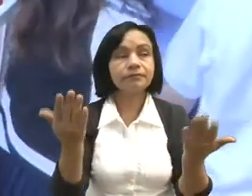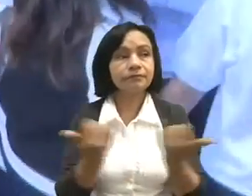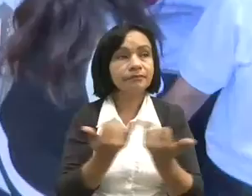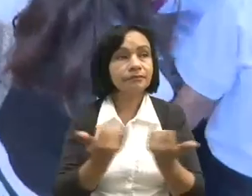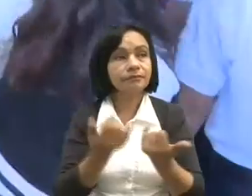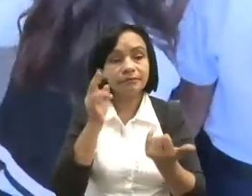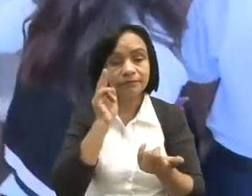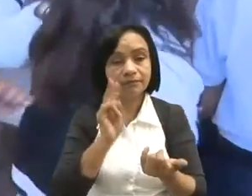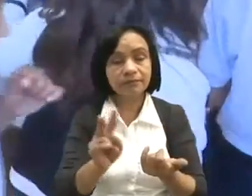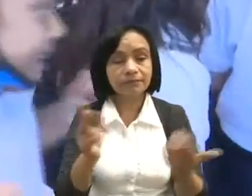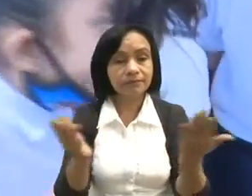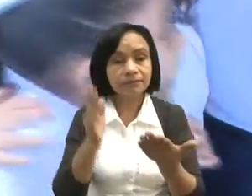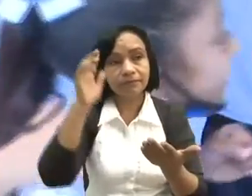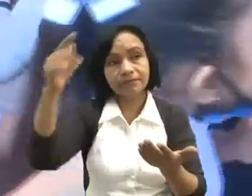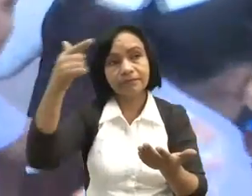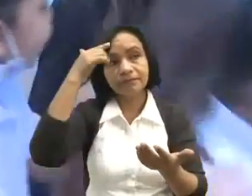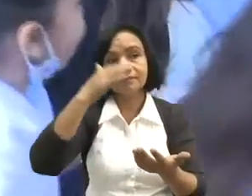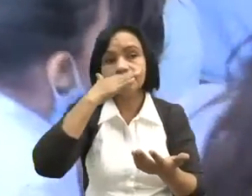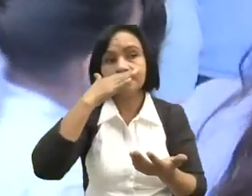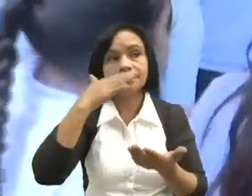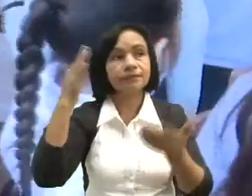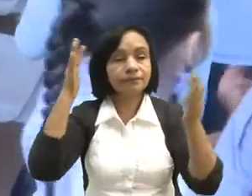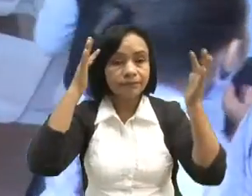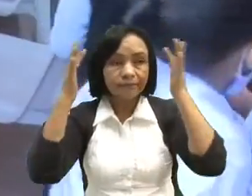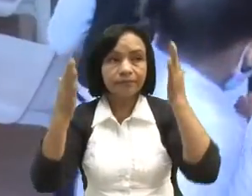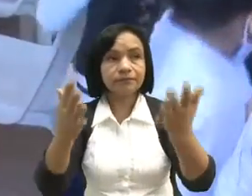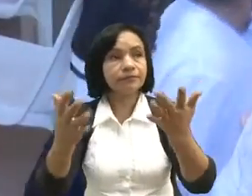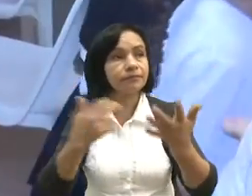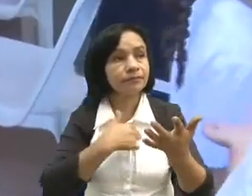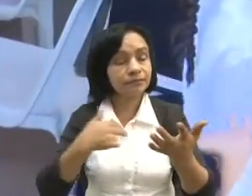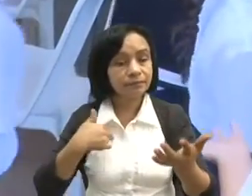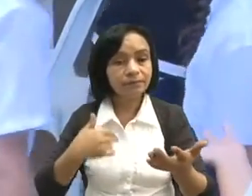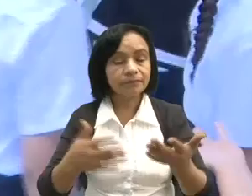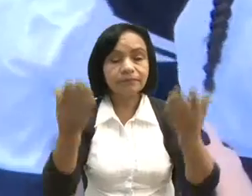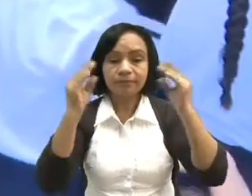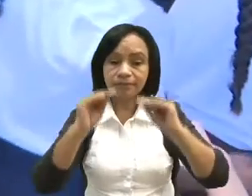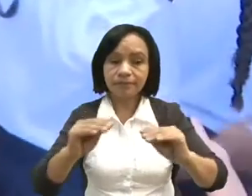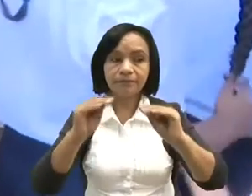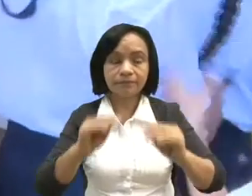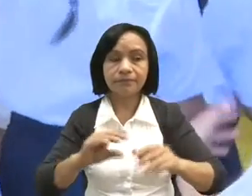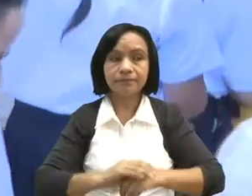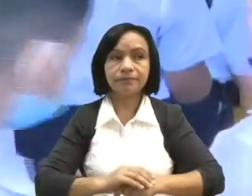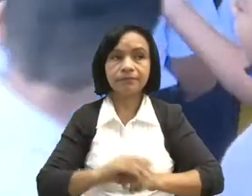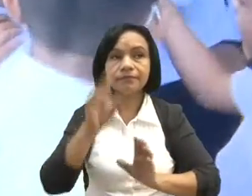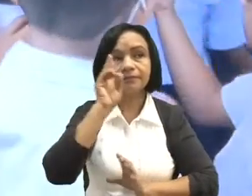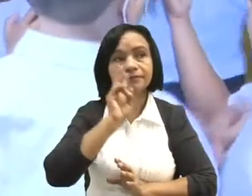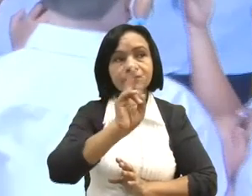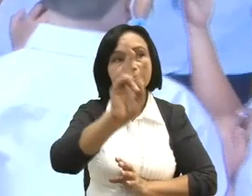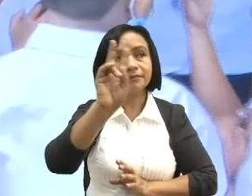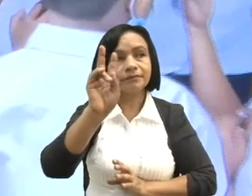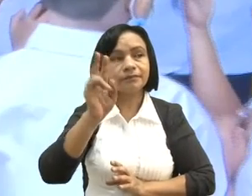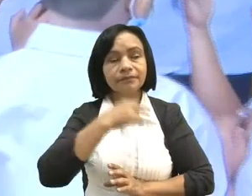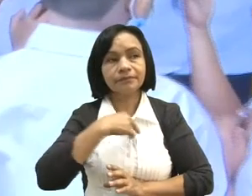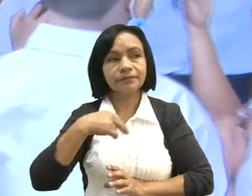ha demostrado el gobierno sandinista la preocupación y el interés por la educación. Ahí tenemos. Entiendo que estas son imágenes en